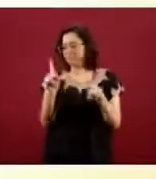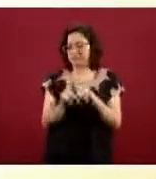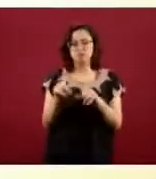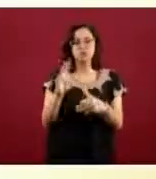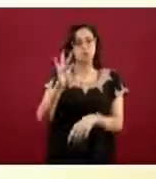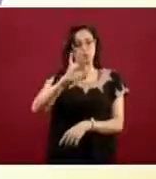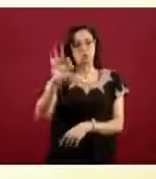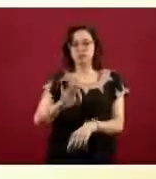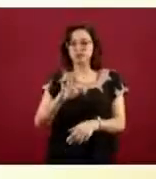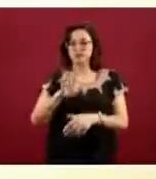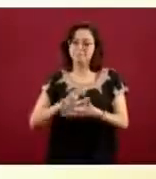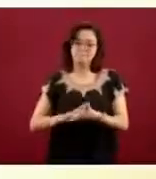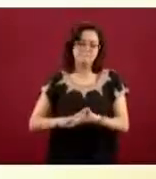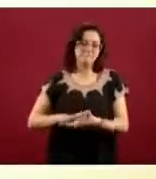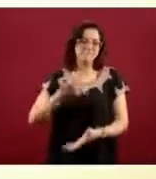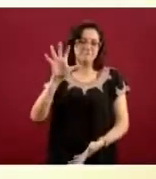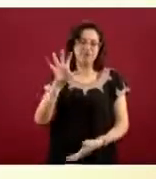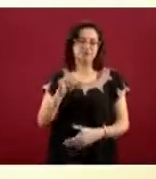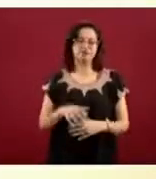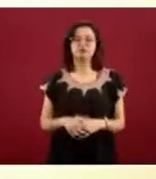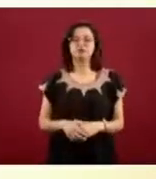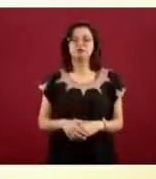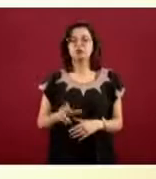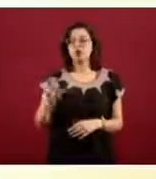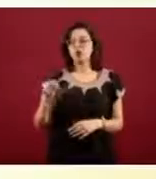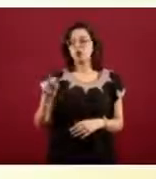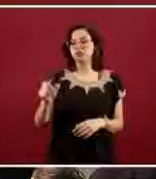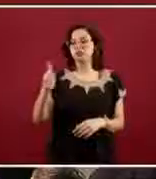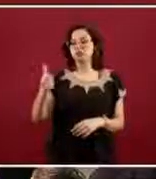alta proporción en el tema de las defunciones con un